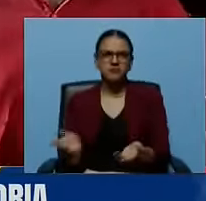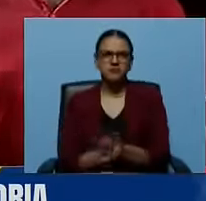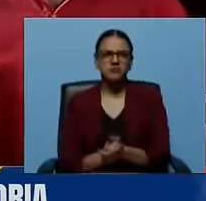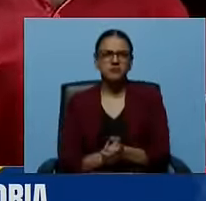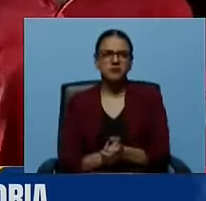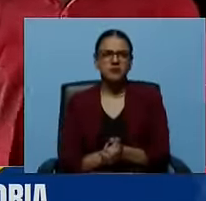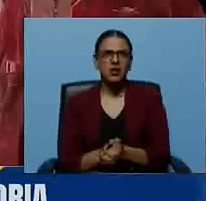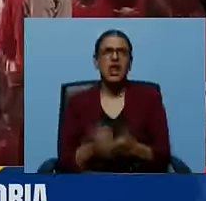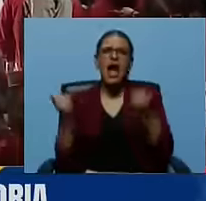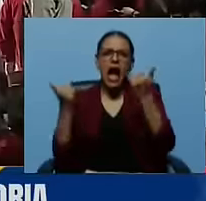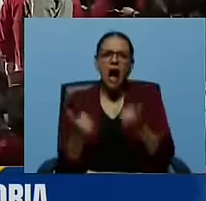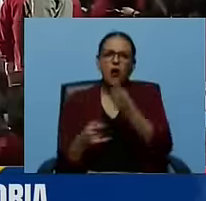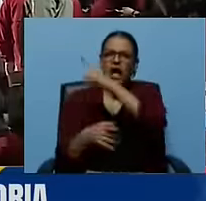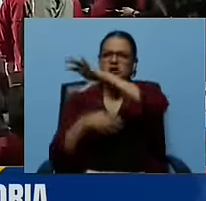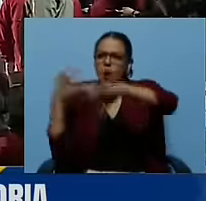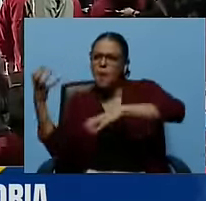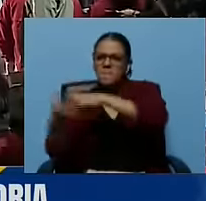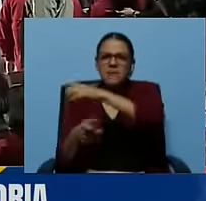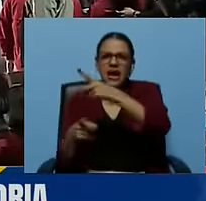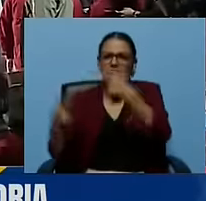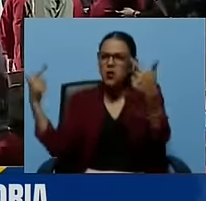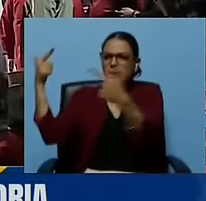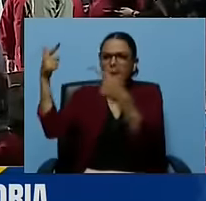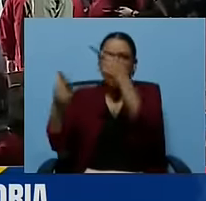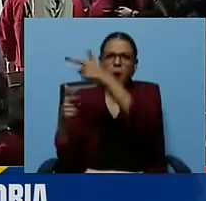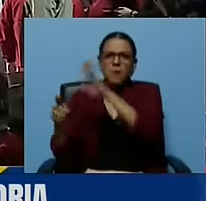Ahora están peleando por el botín.